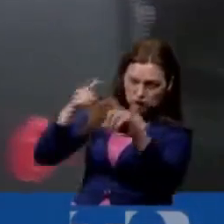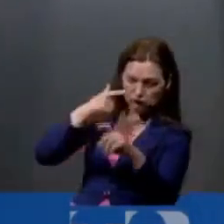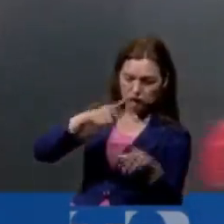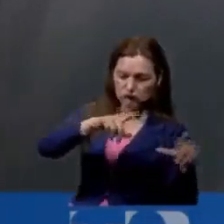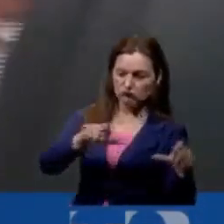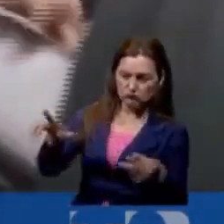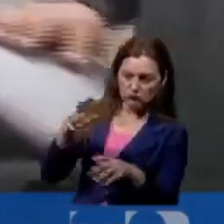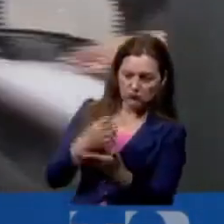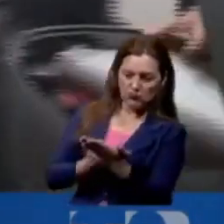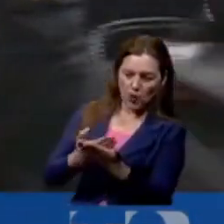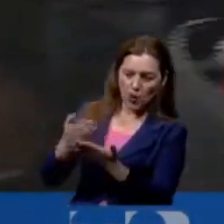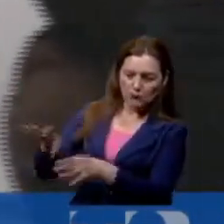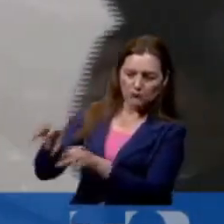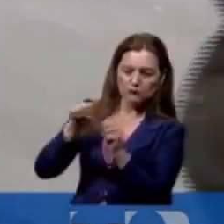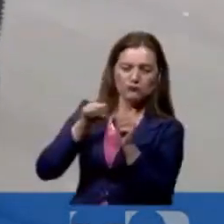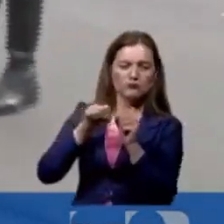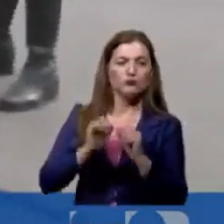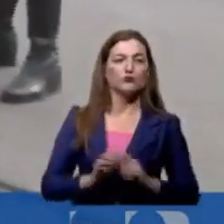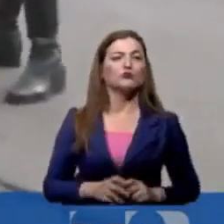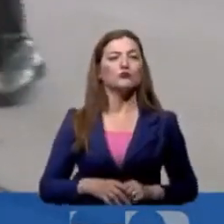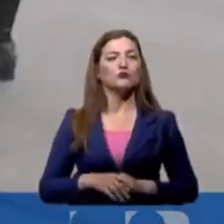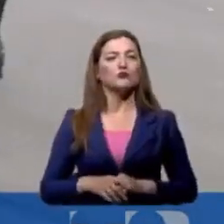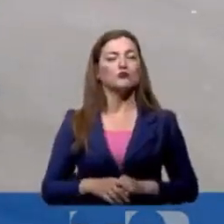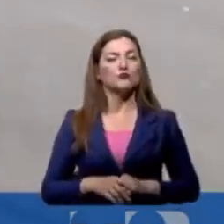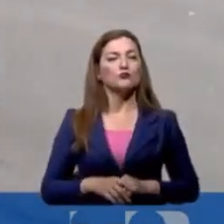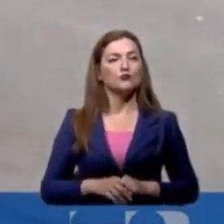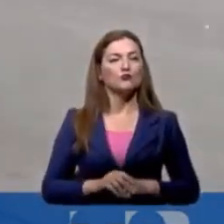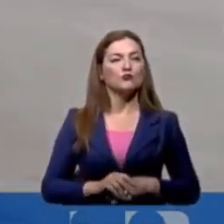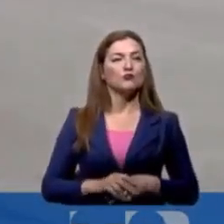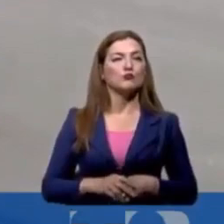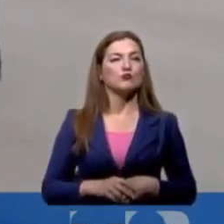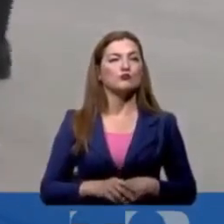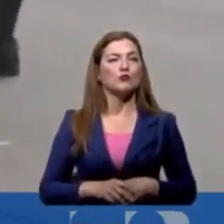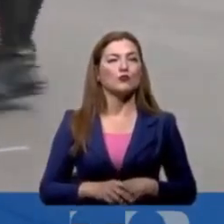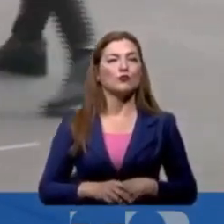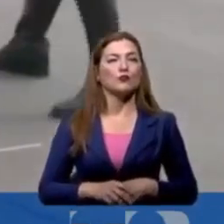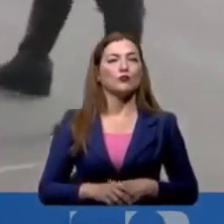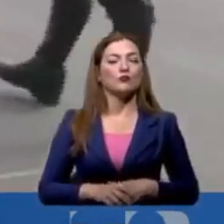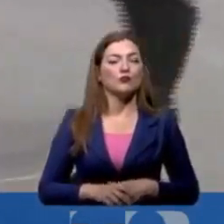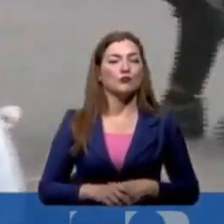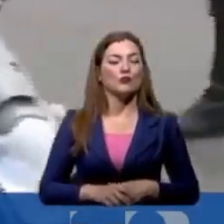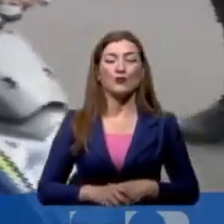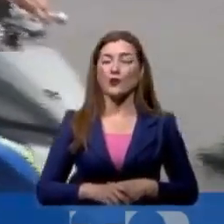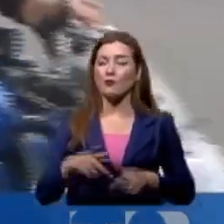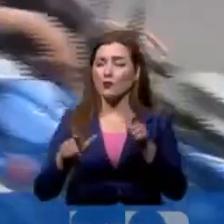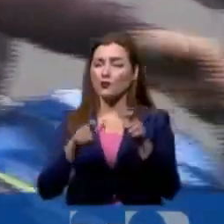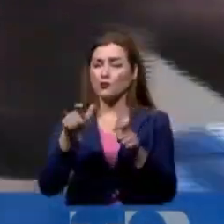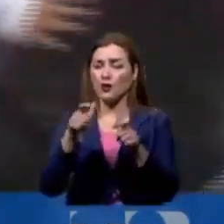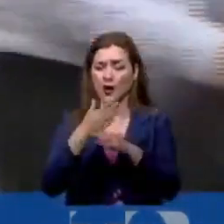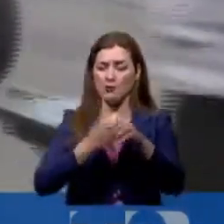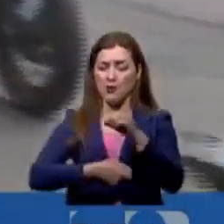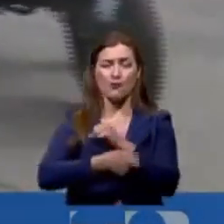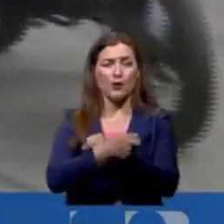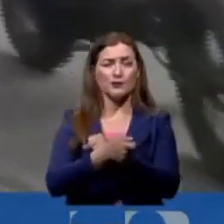que se les retira estas armas blancas. Y lo que nos comentan precisamente tras cámaras es que muchas personas que portan estas armas blancas, cuando